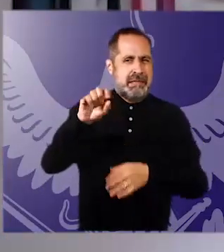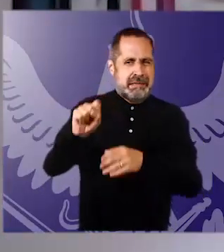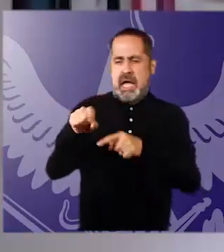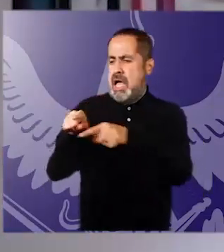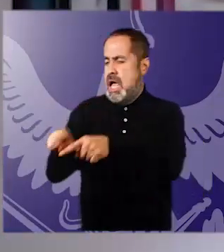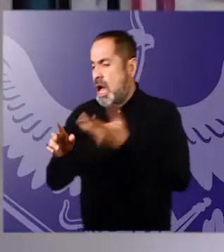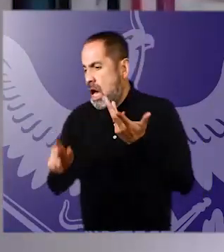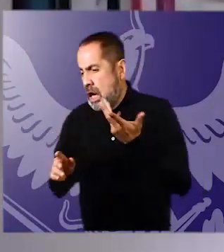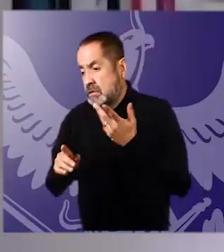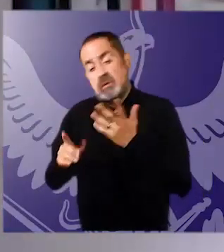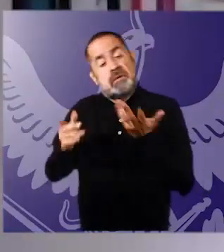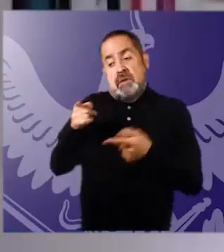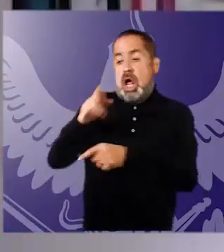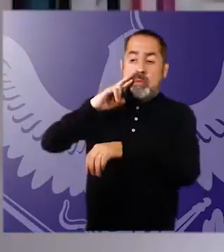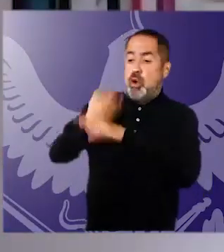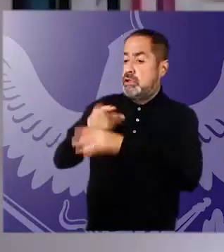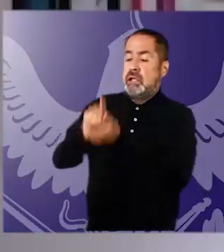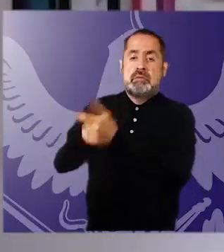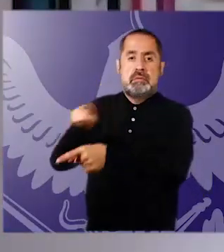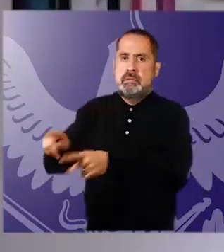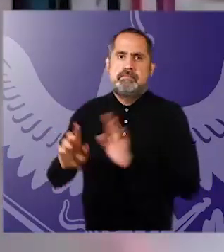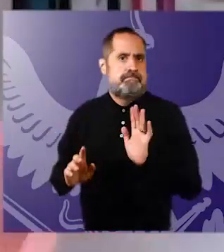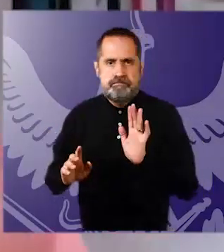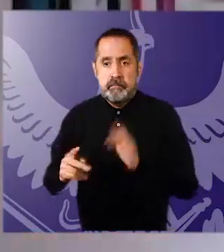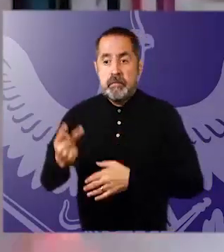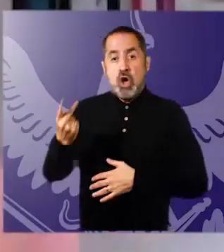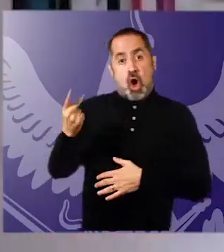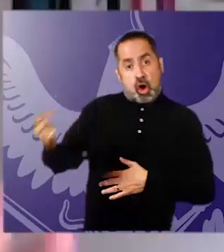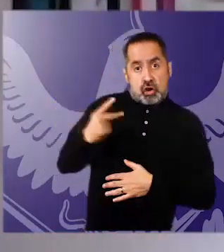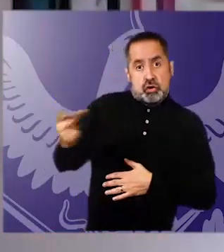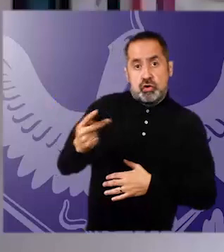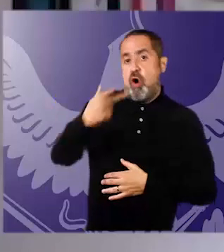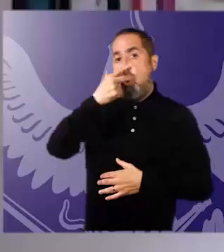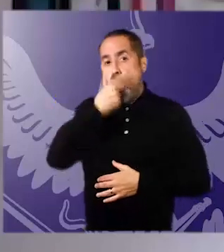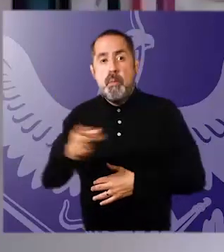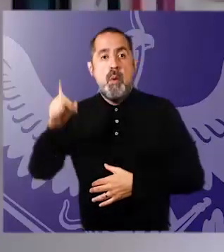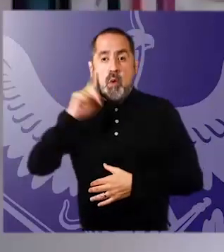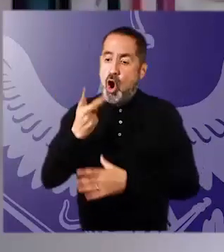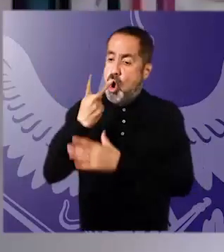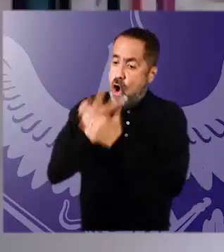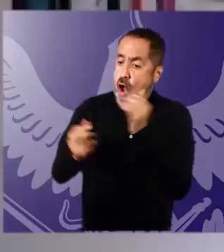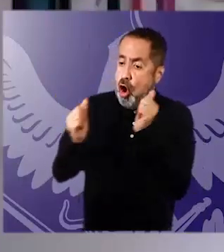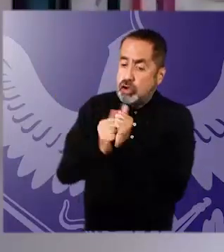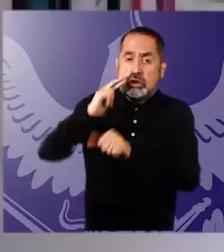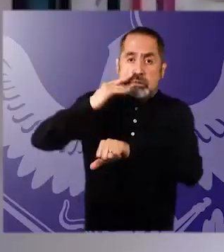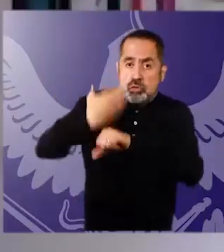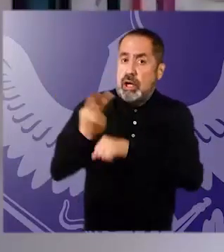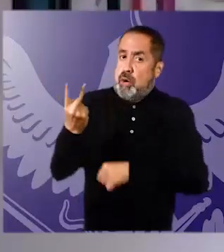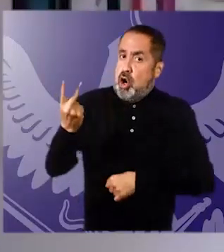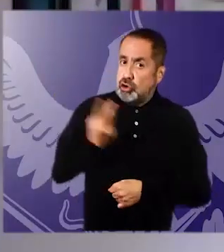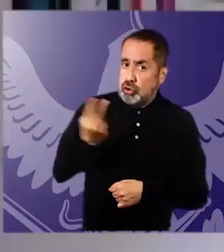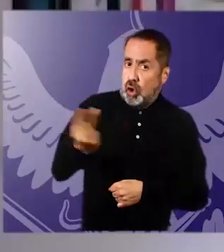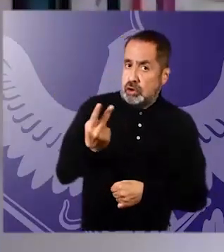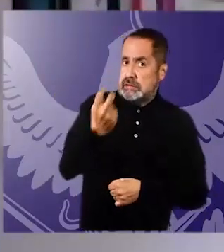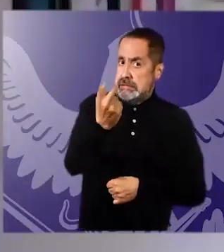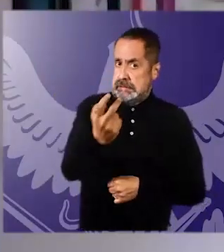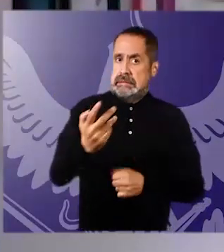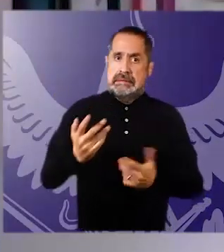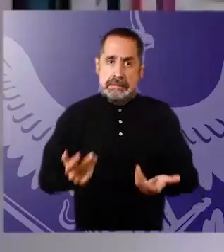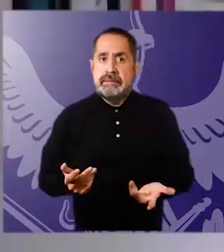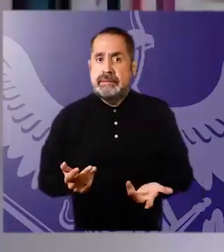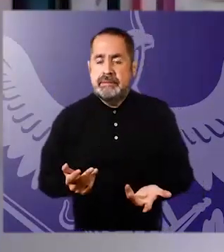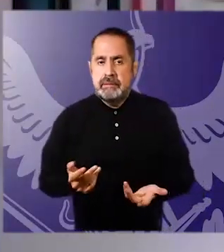de transmisión sexual como del embarazo es una responsabilidad compartida de hombres y